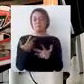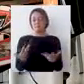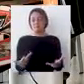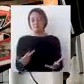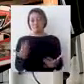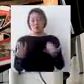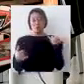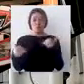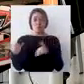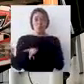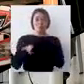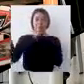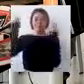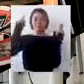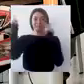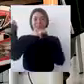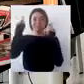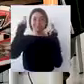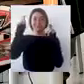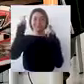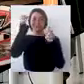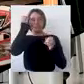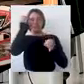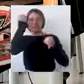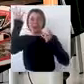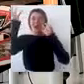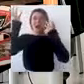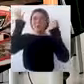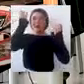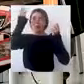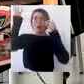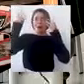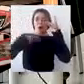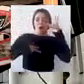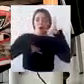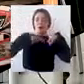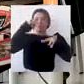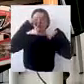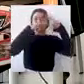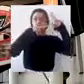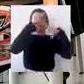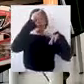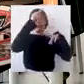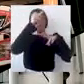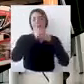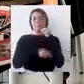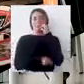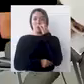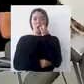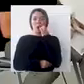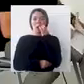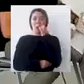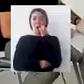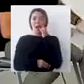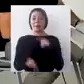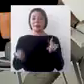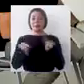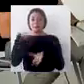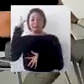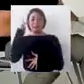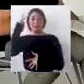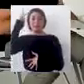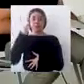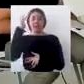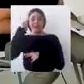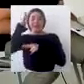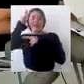que resolver. Es decir, está creando un personaje, esto es literario. Está creando un personaje y además le está creando la historia a ese